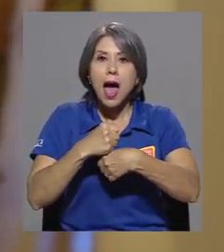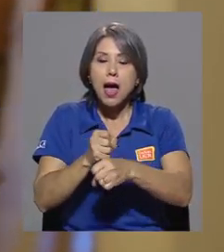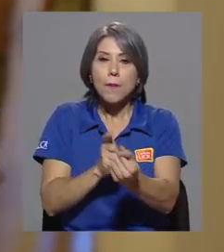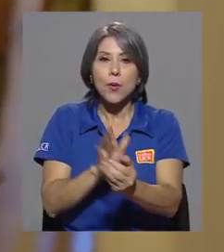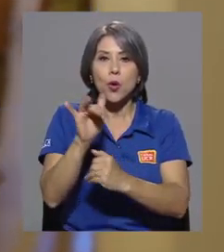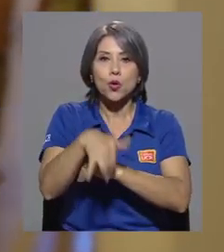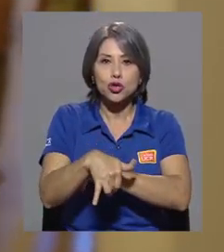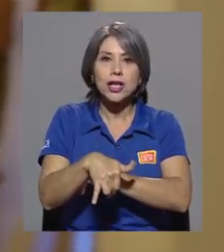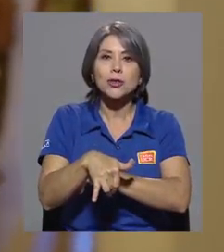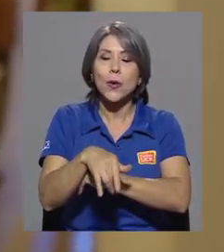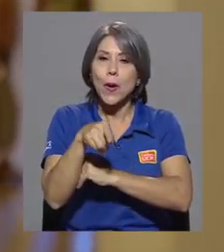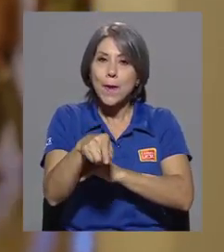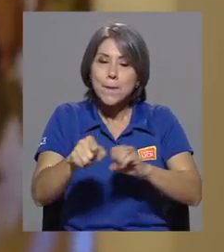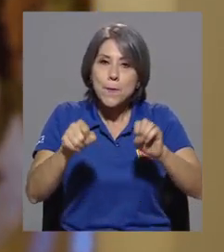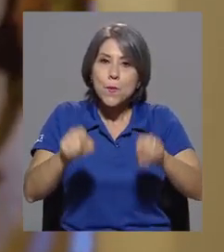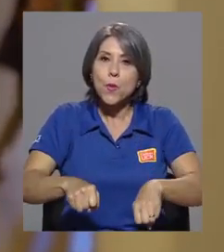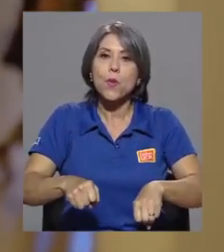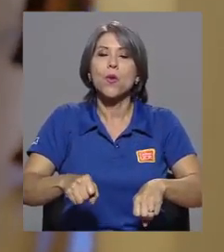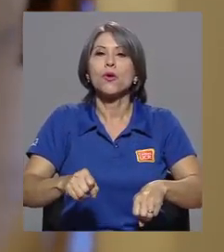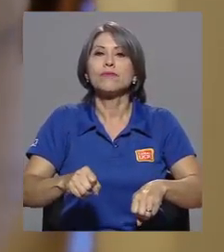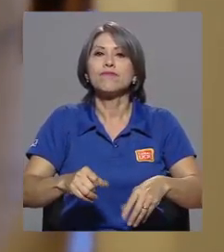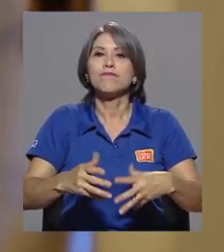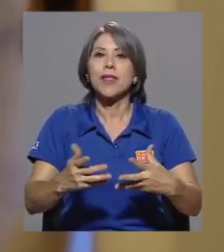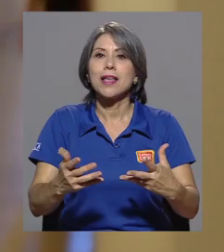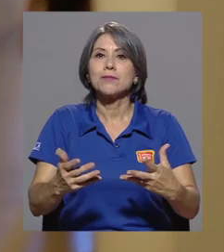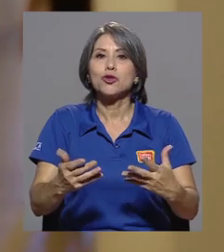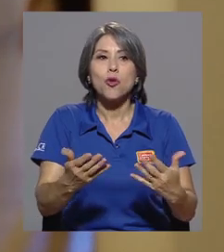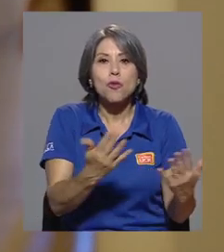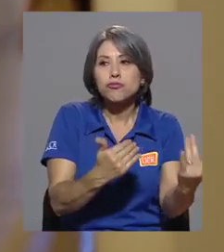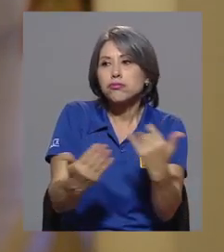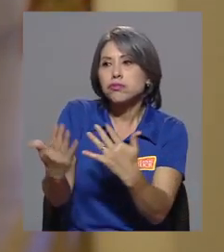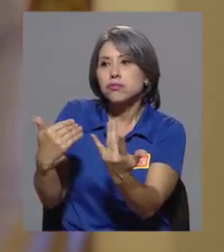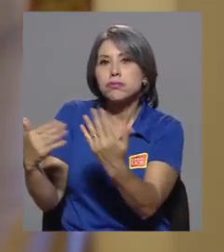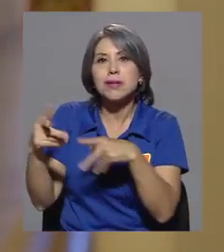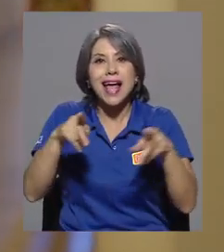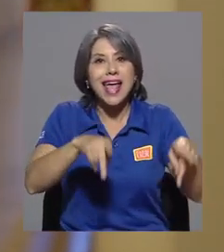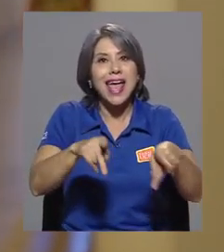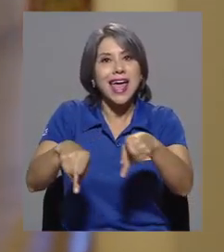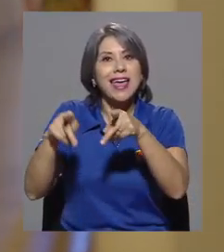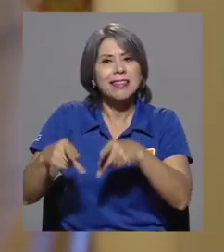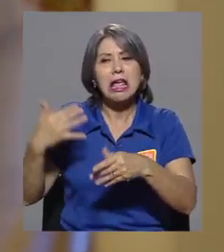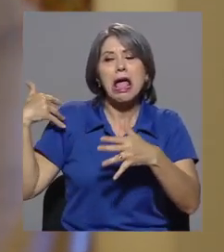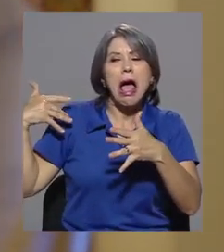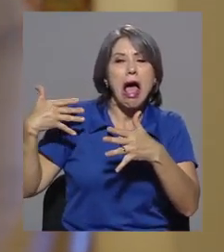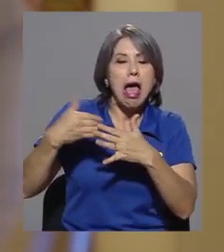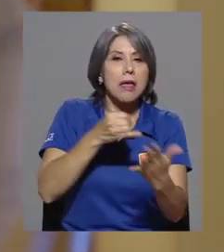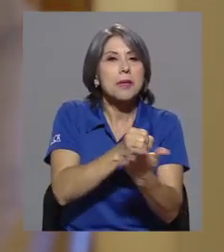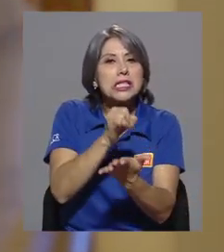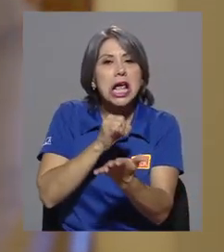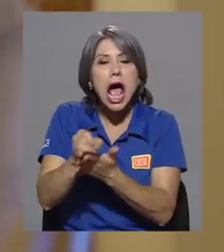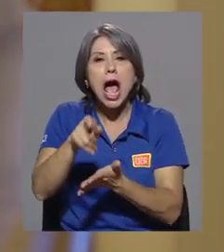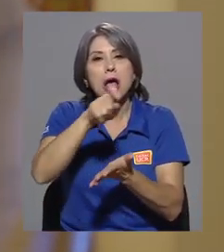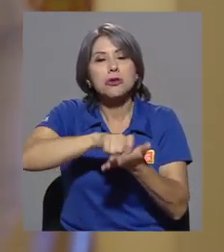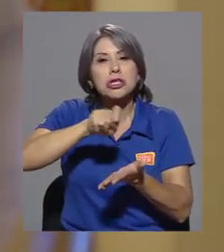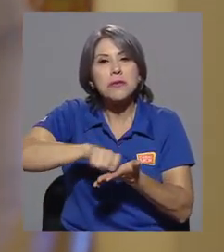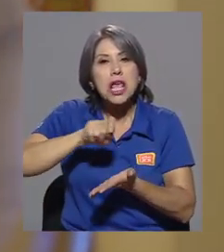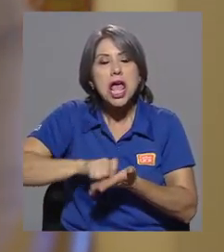proyecto donde pudiéramos juntar gente que ha venido investigando, escribiendo,